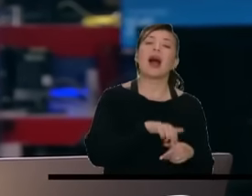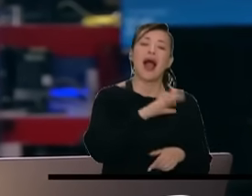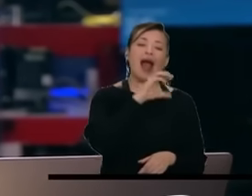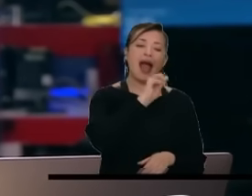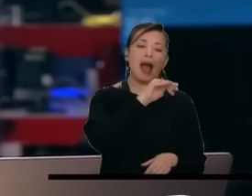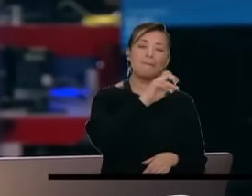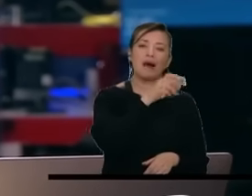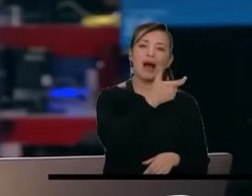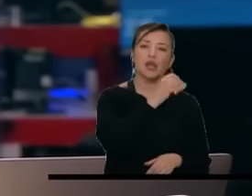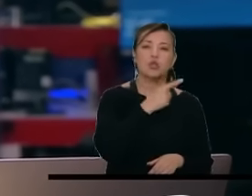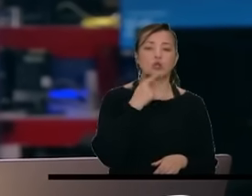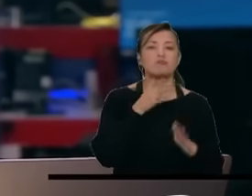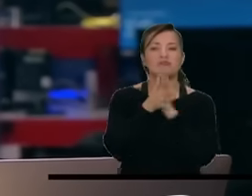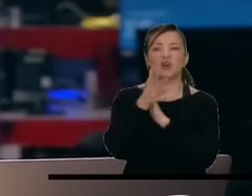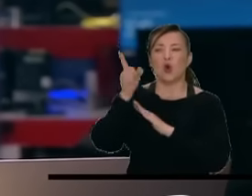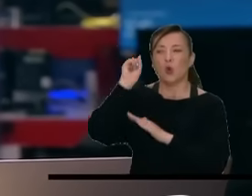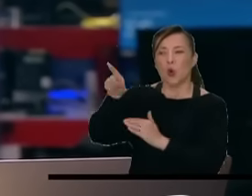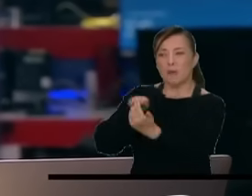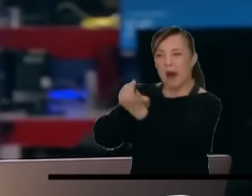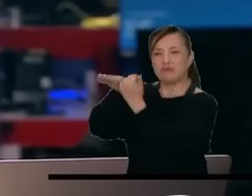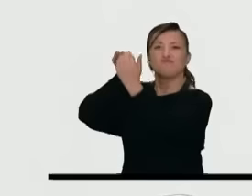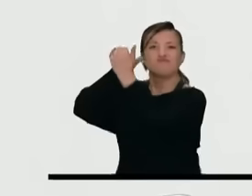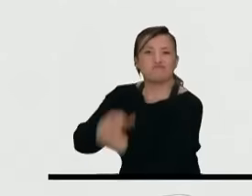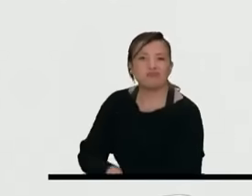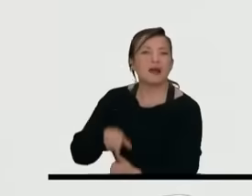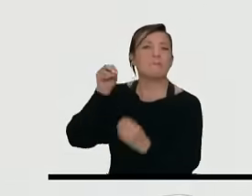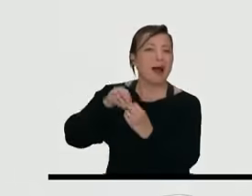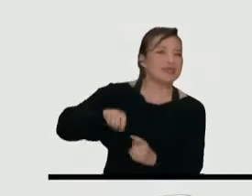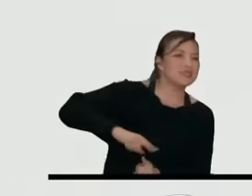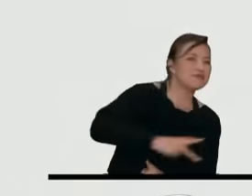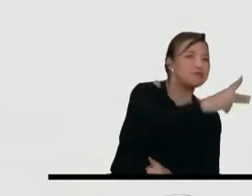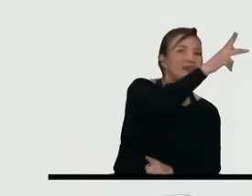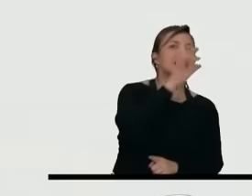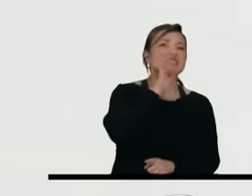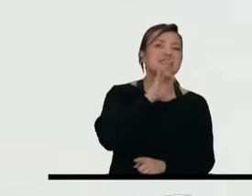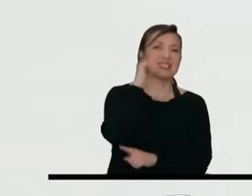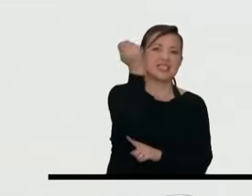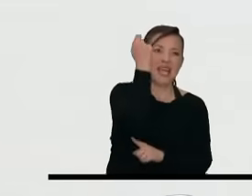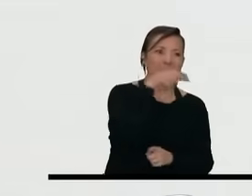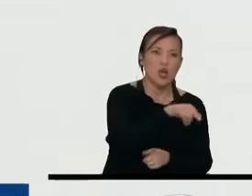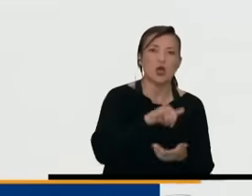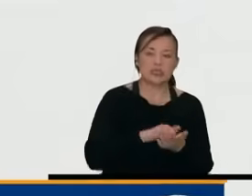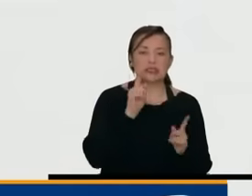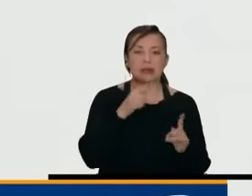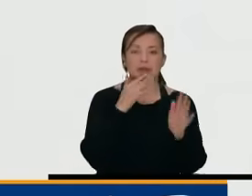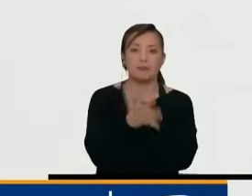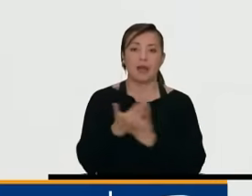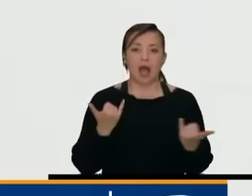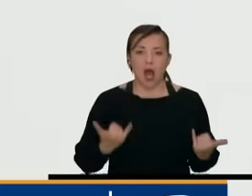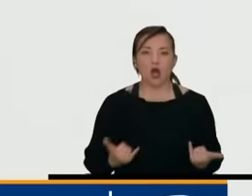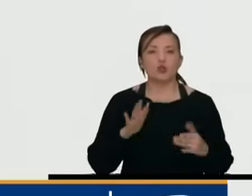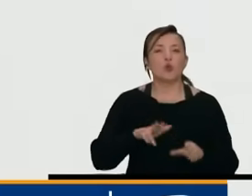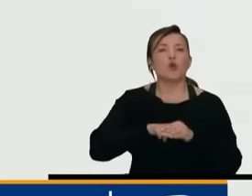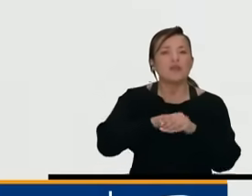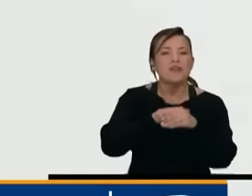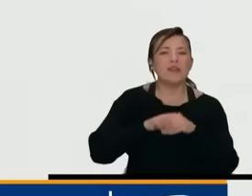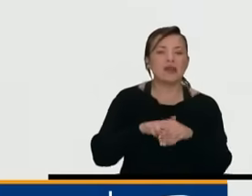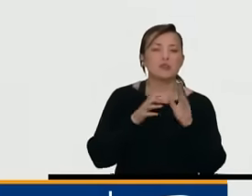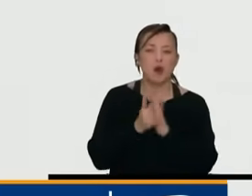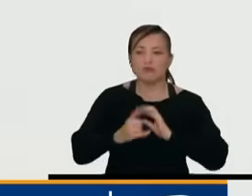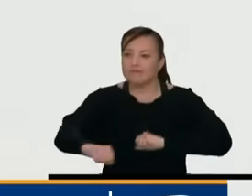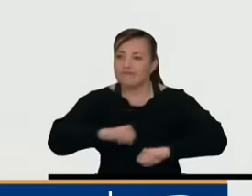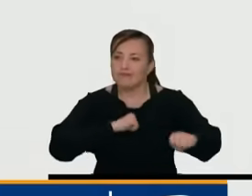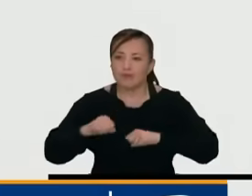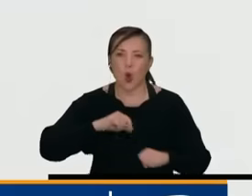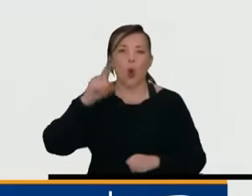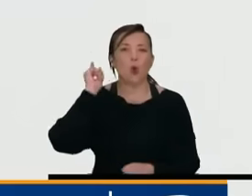puente y la situación de la vía al llano. Escuchemos. Desde el sector transporte reportamos las acciones que desarrollamos a raíz de